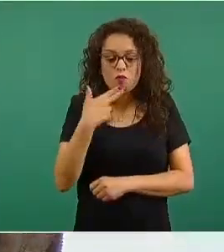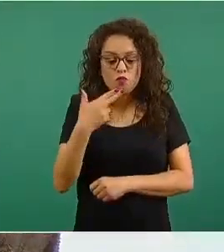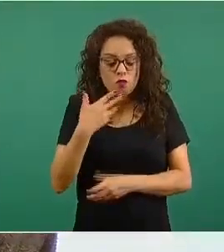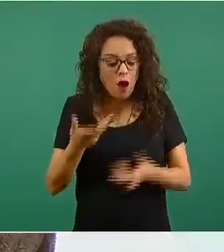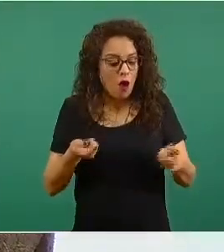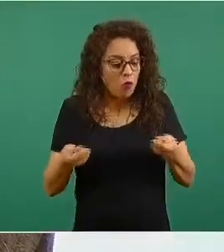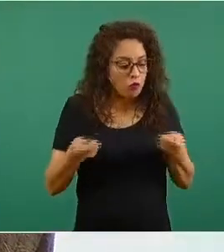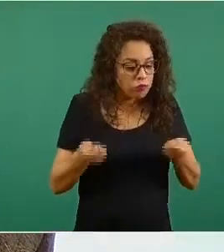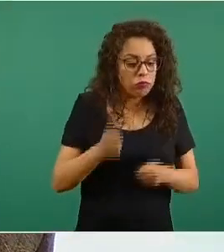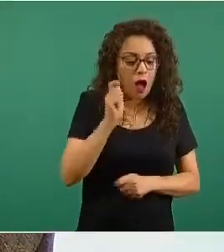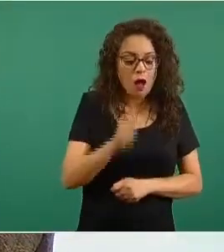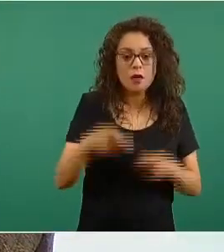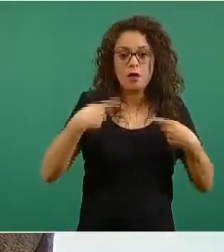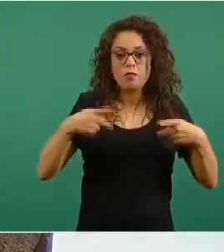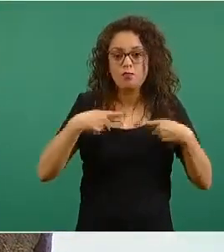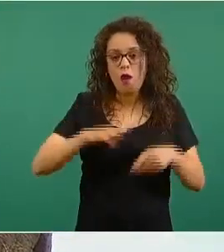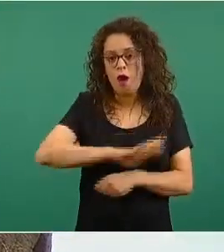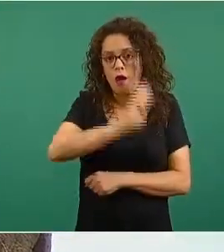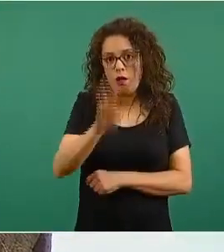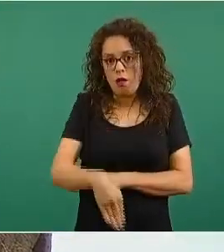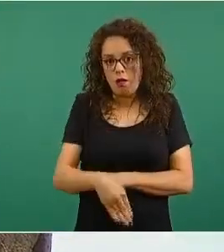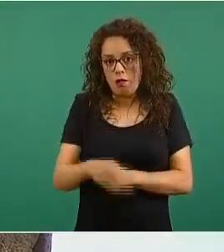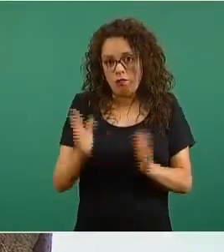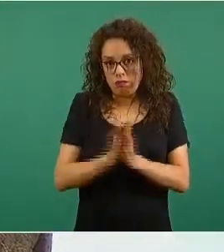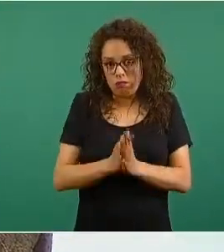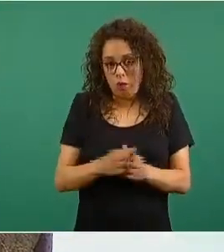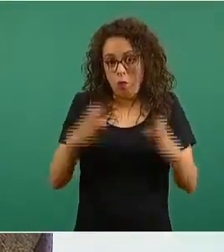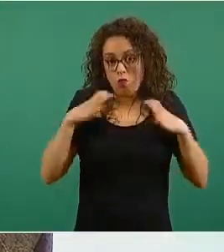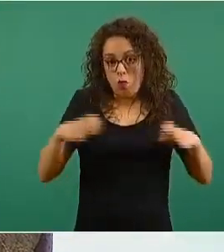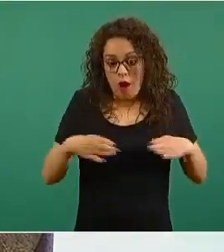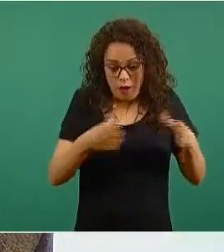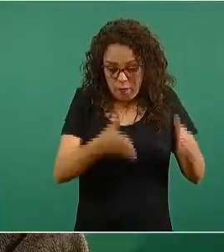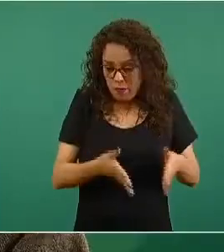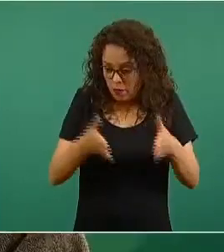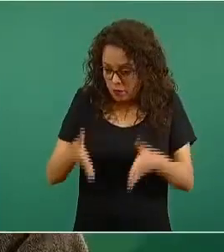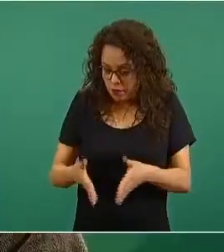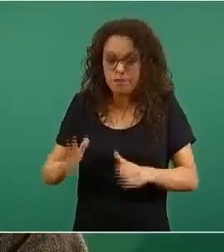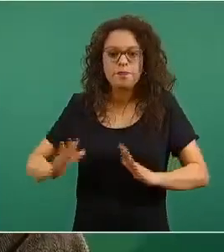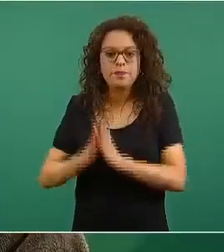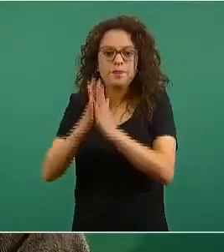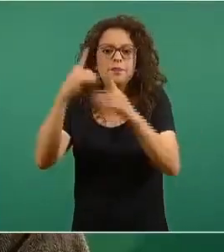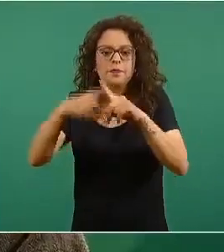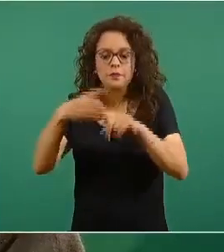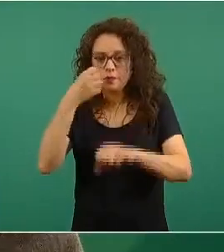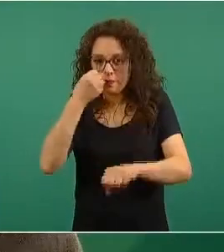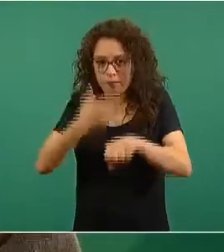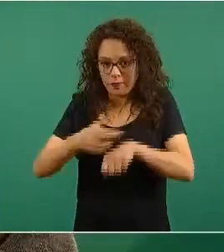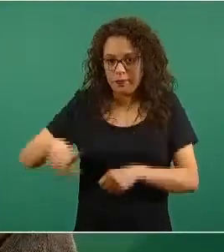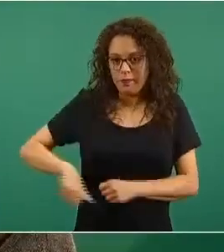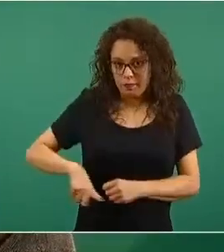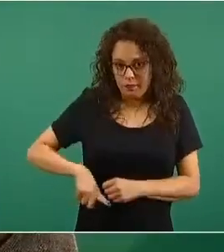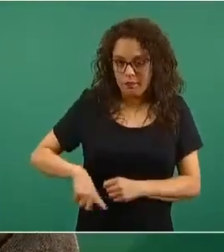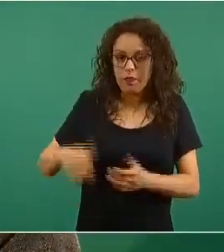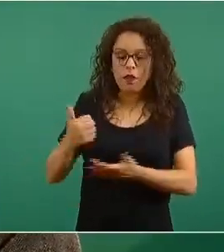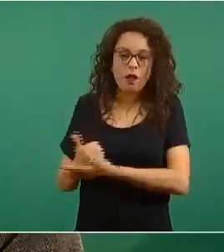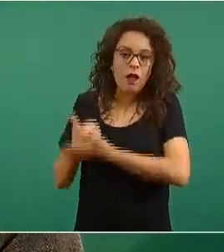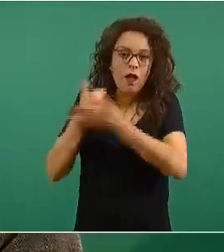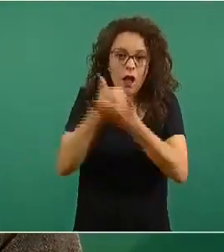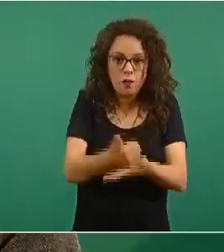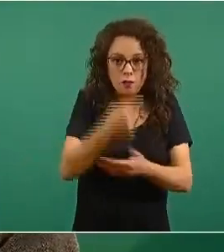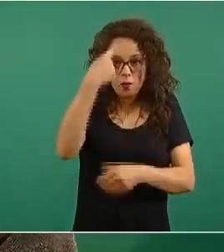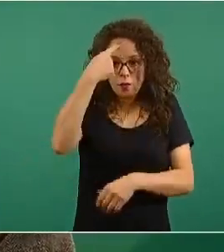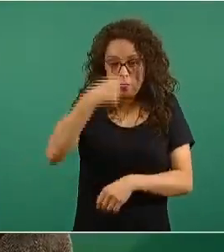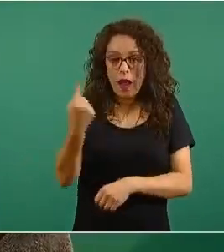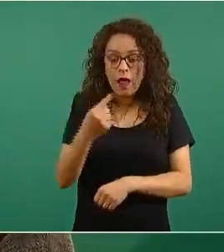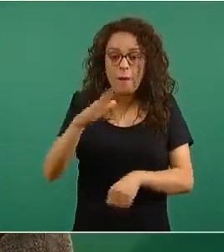grupo operativo en el que participan colegas de la Secretaría de Gobernación que están facilitando